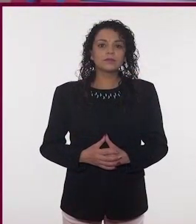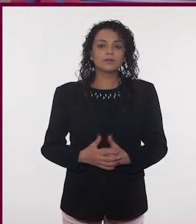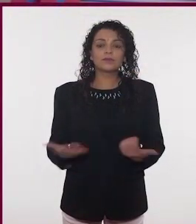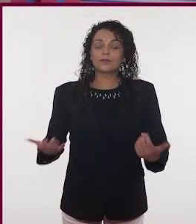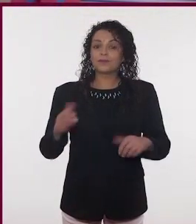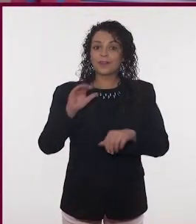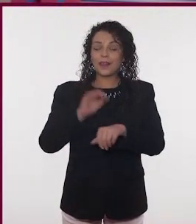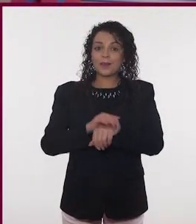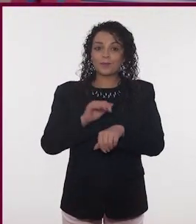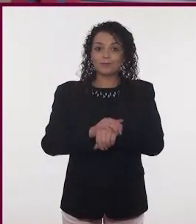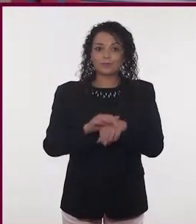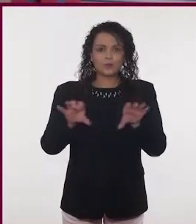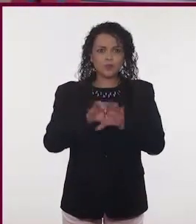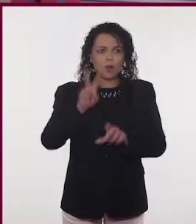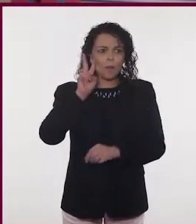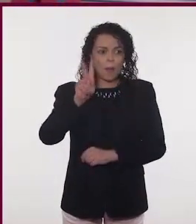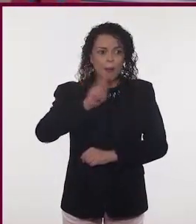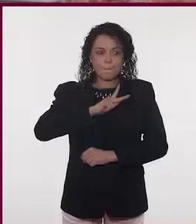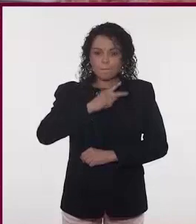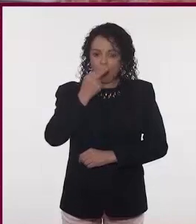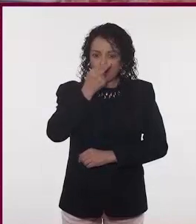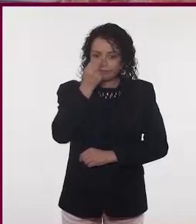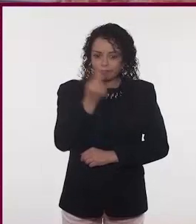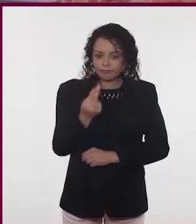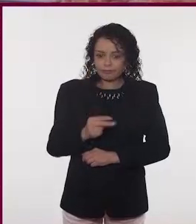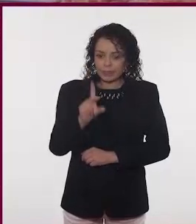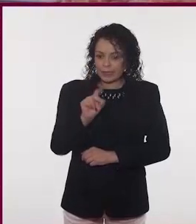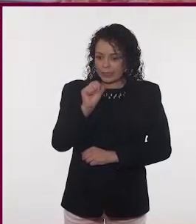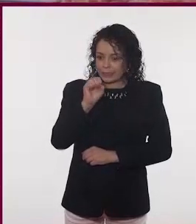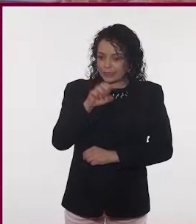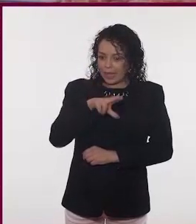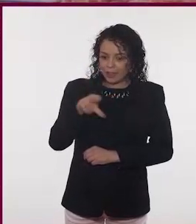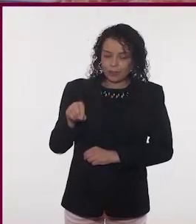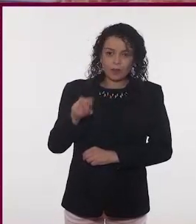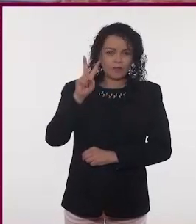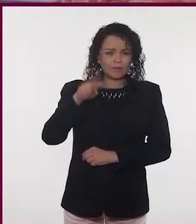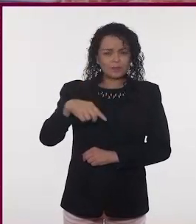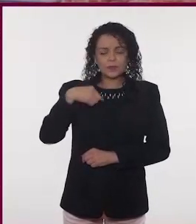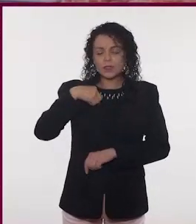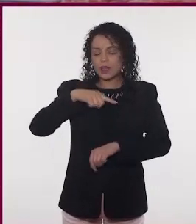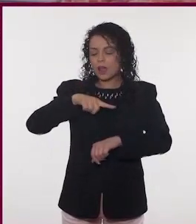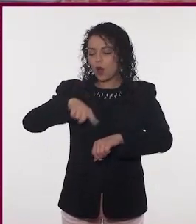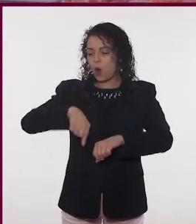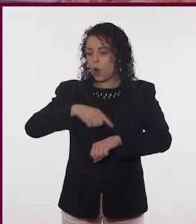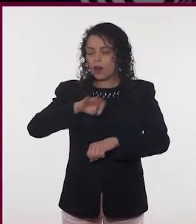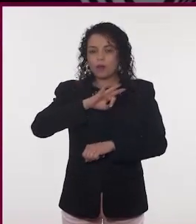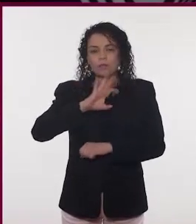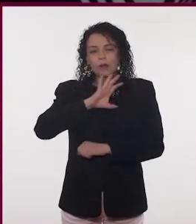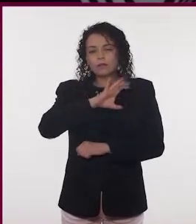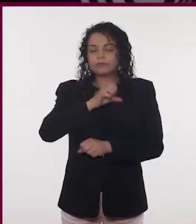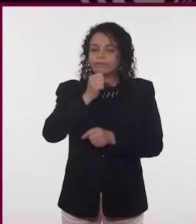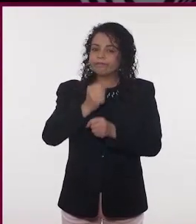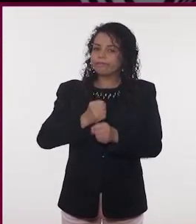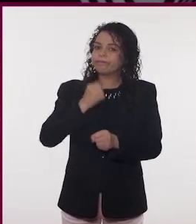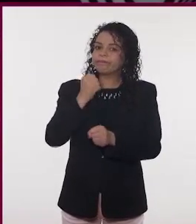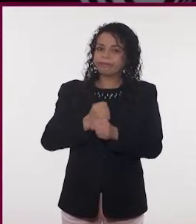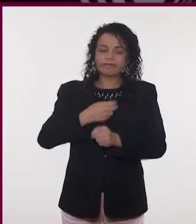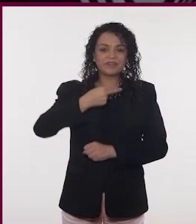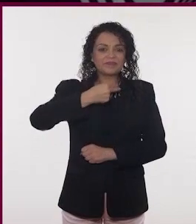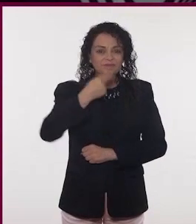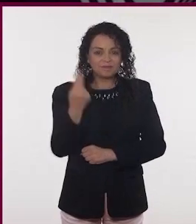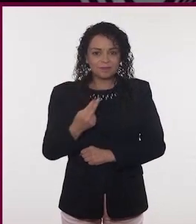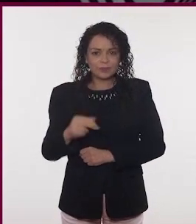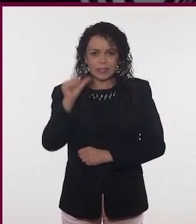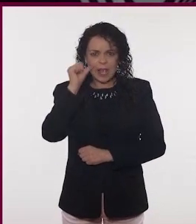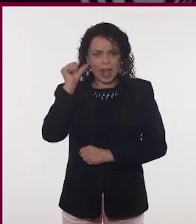Amigos, ¿qué les parece mi diseño? Nada me gusta más que pasar horas practicando. Ayer en clase un compañero